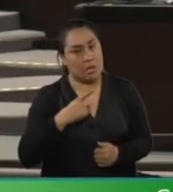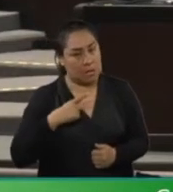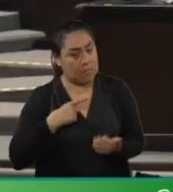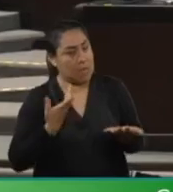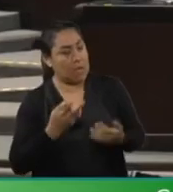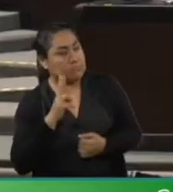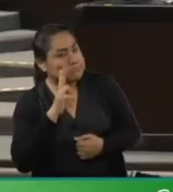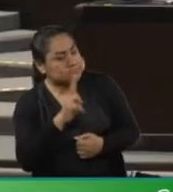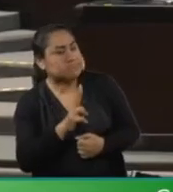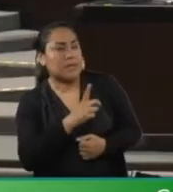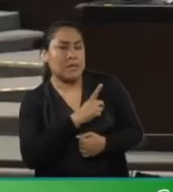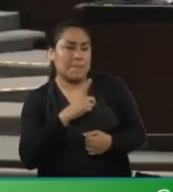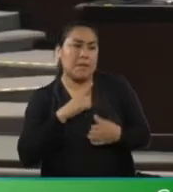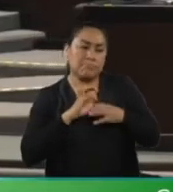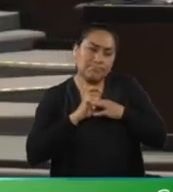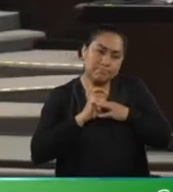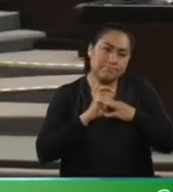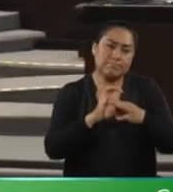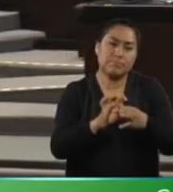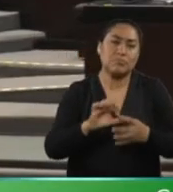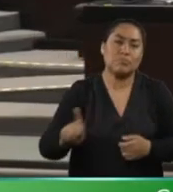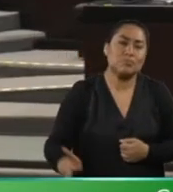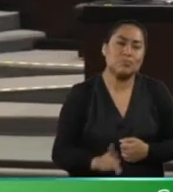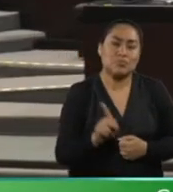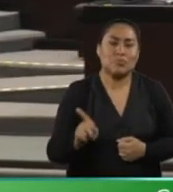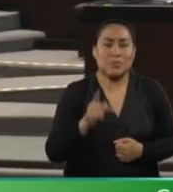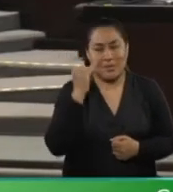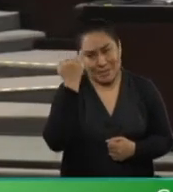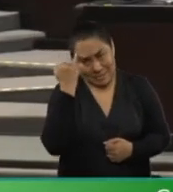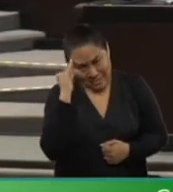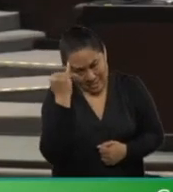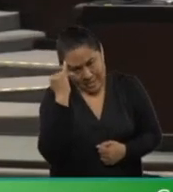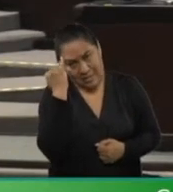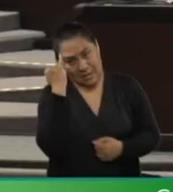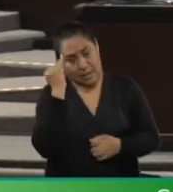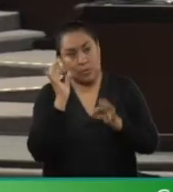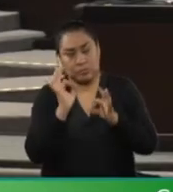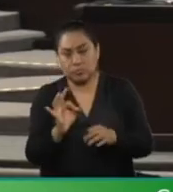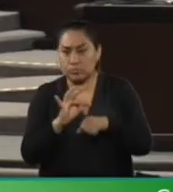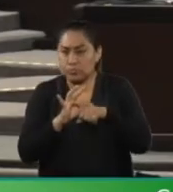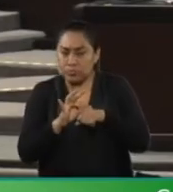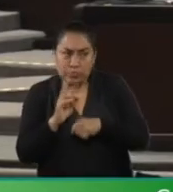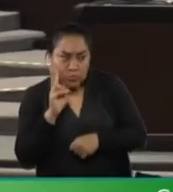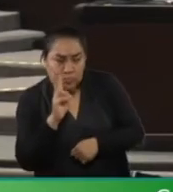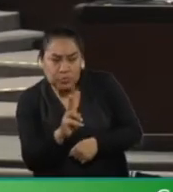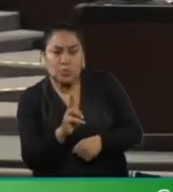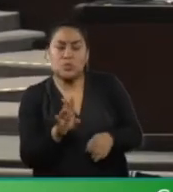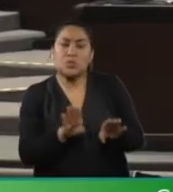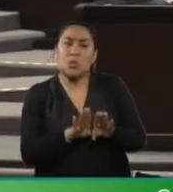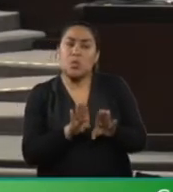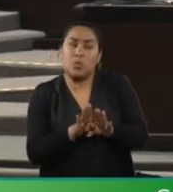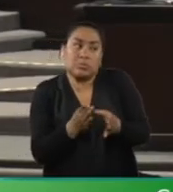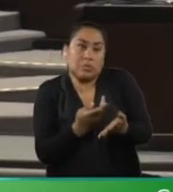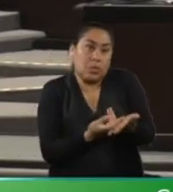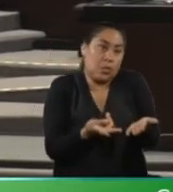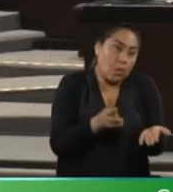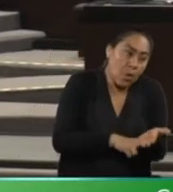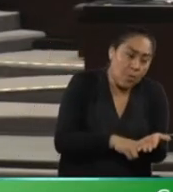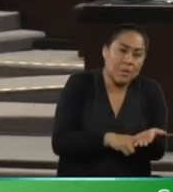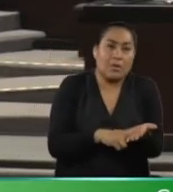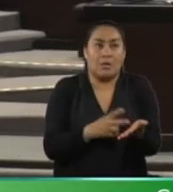la interseccionalidad para la comunidad indígena que vive en una situación de doble o hasta